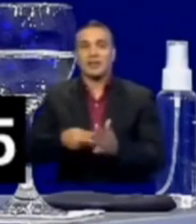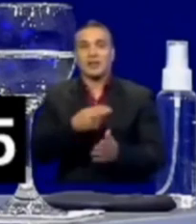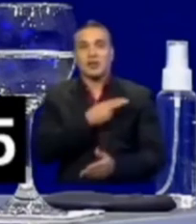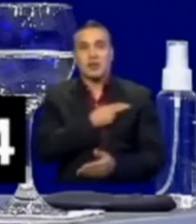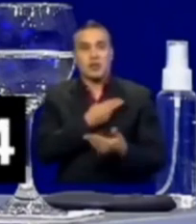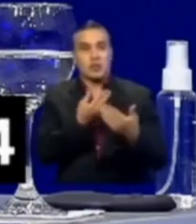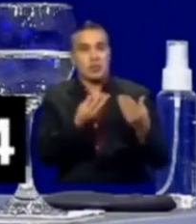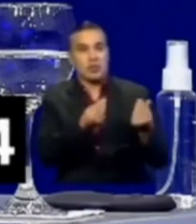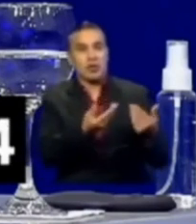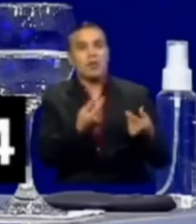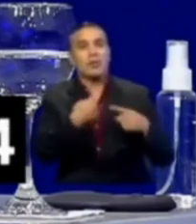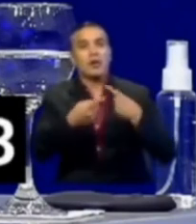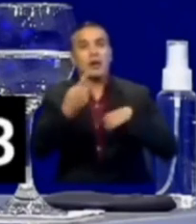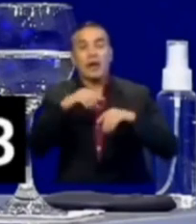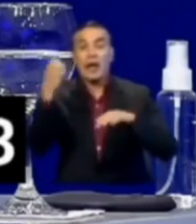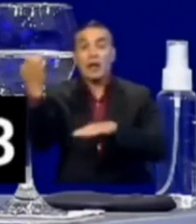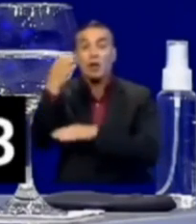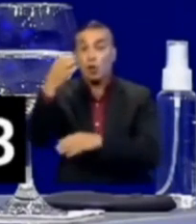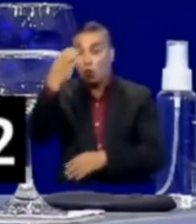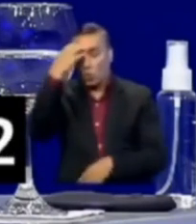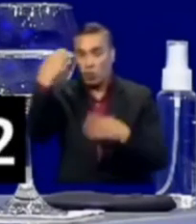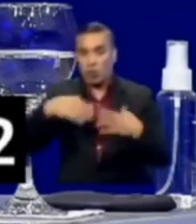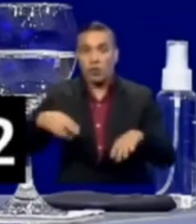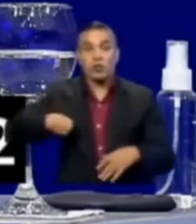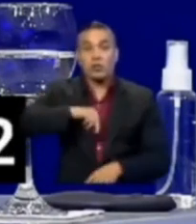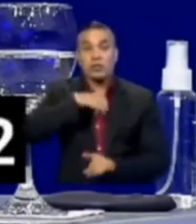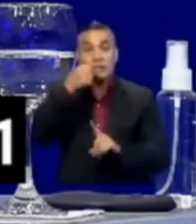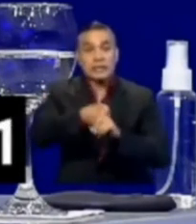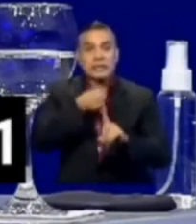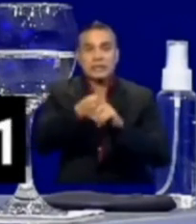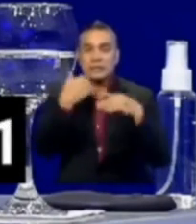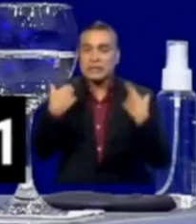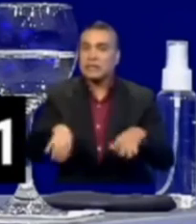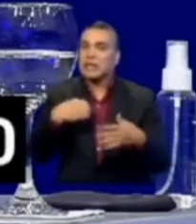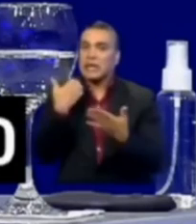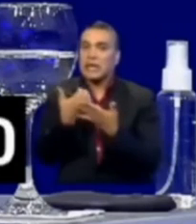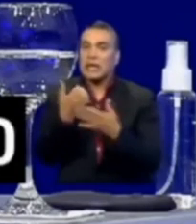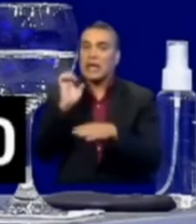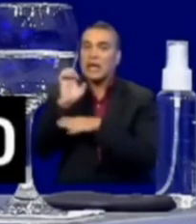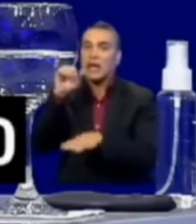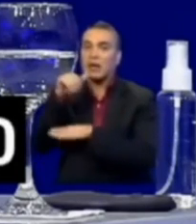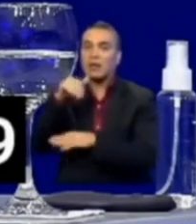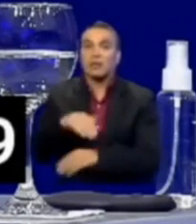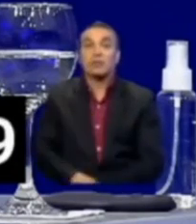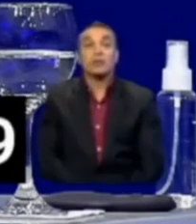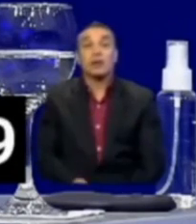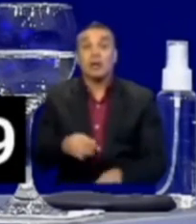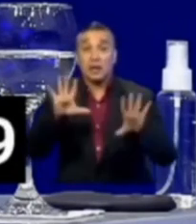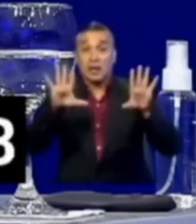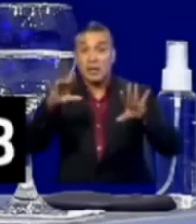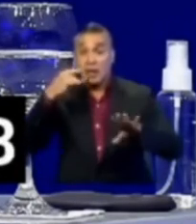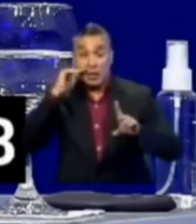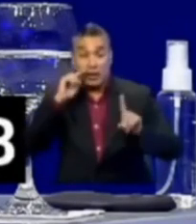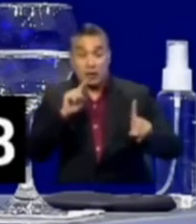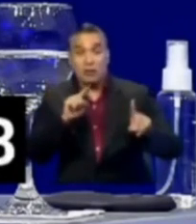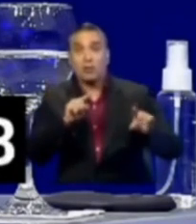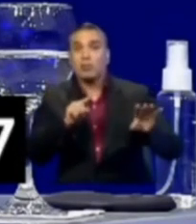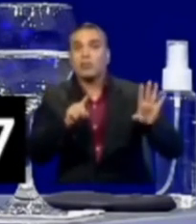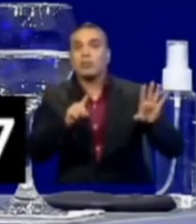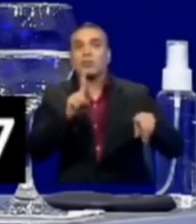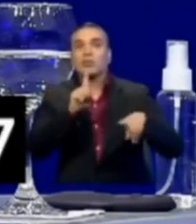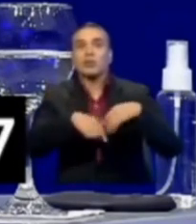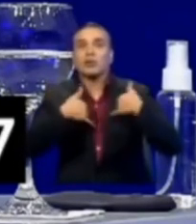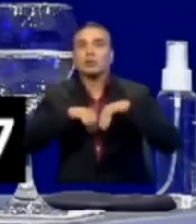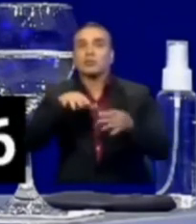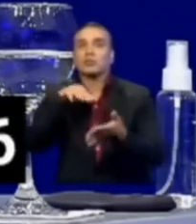garaje. Pero volvamos a la emergencia educativa que está enfrentando ahora nuestro país. Tenemos a 6 de cada 10 niños que no